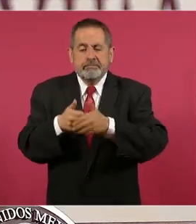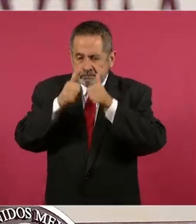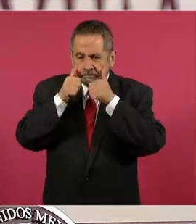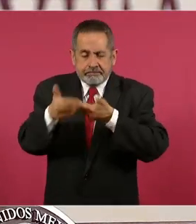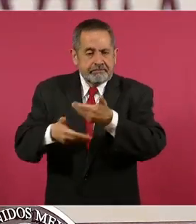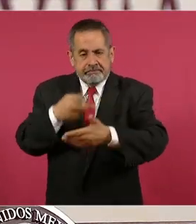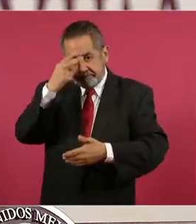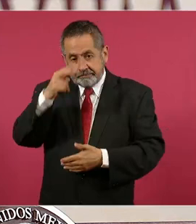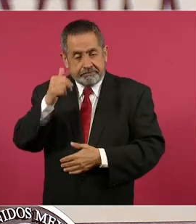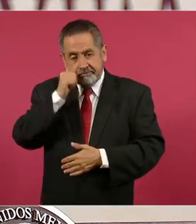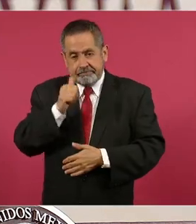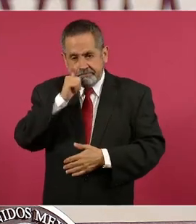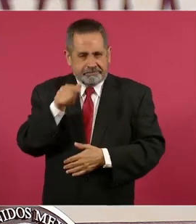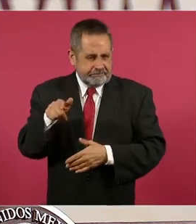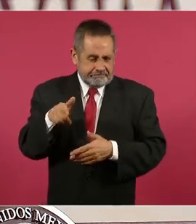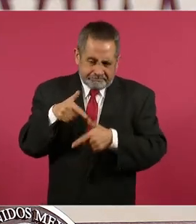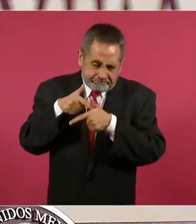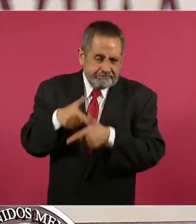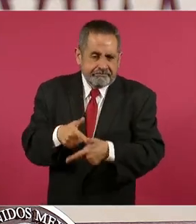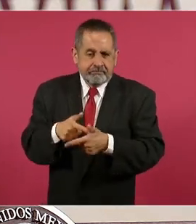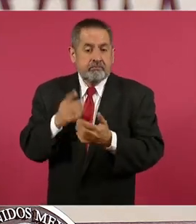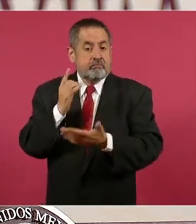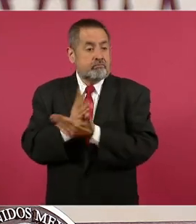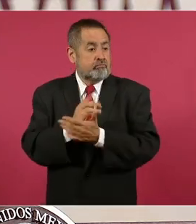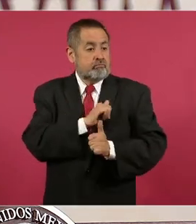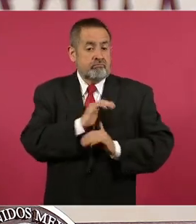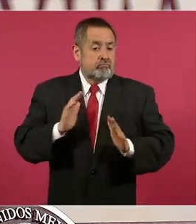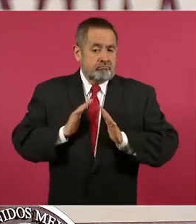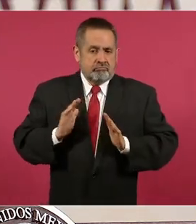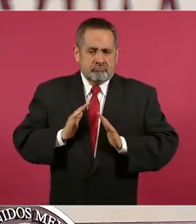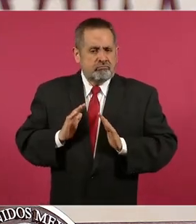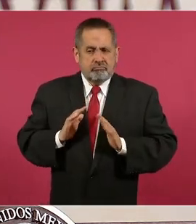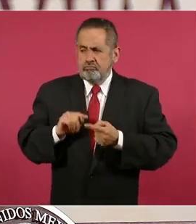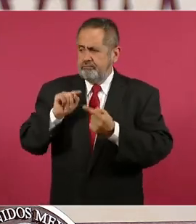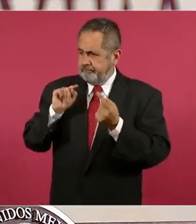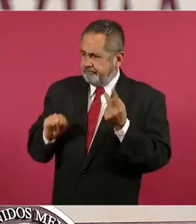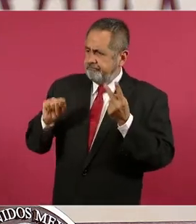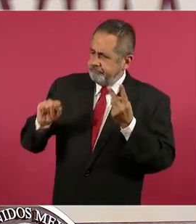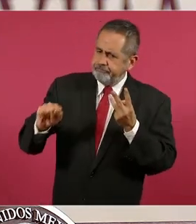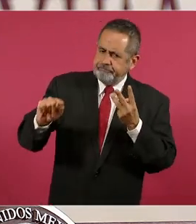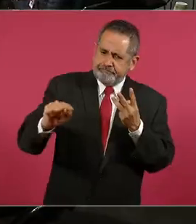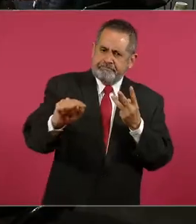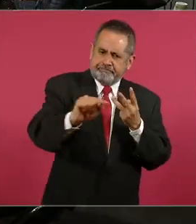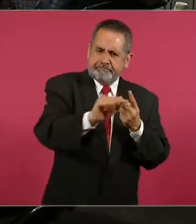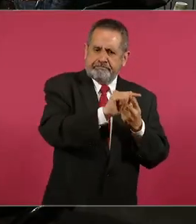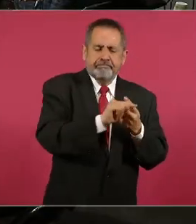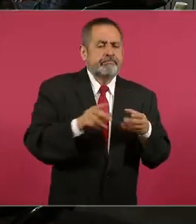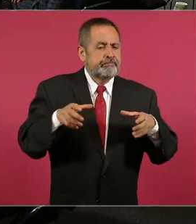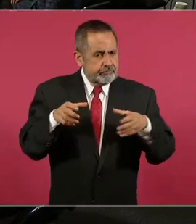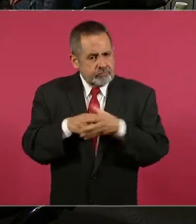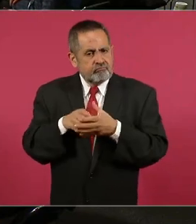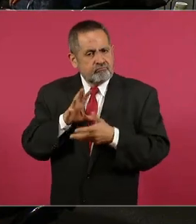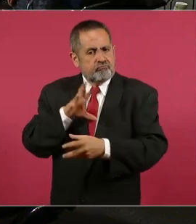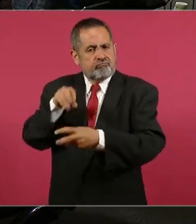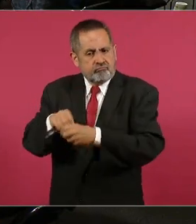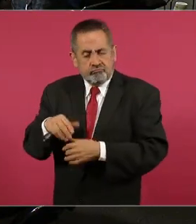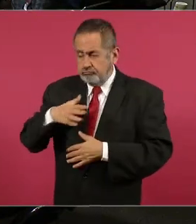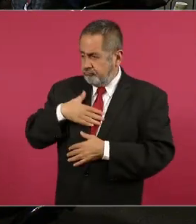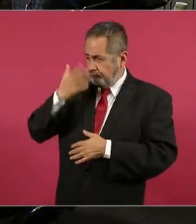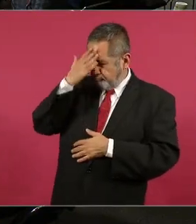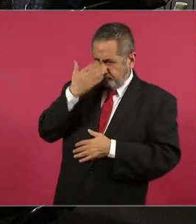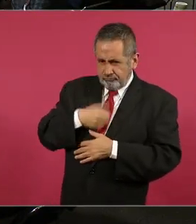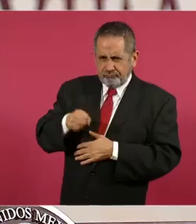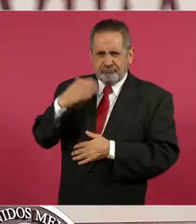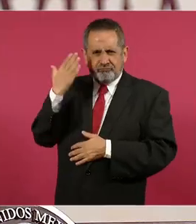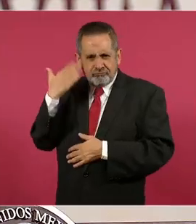no solamente en el ámbito militar, sino todas las áreas en las que nuestro personal tiene capacidades,